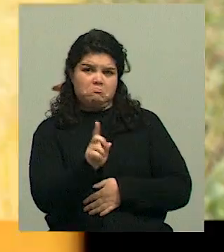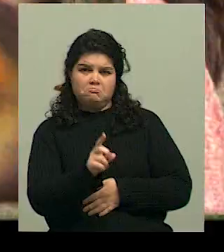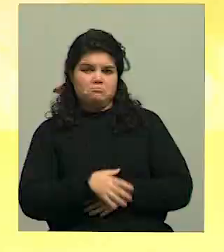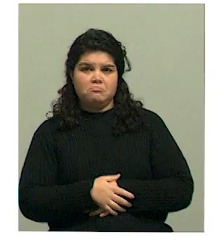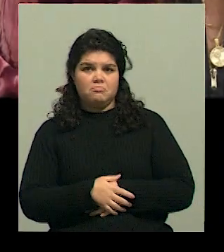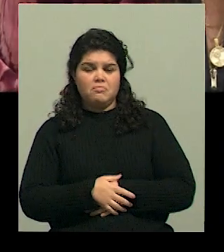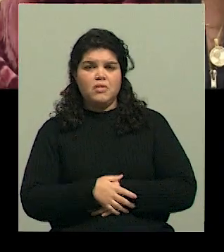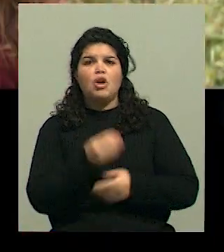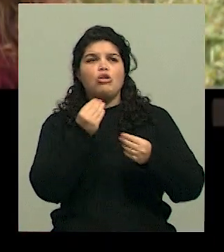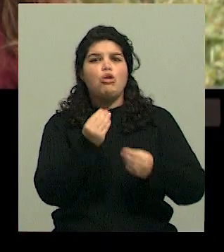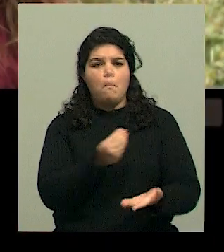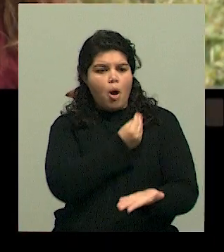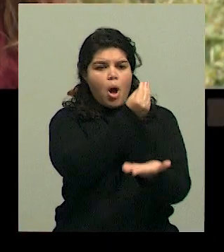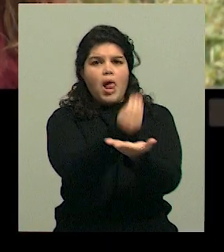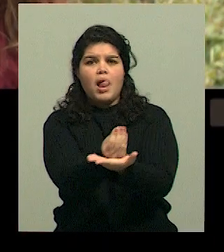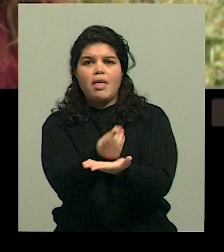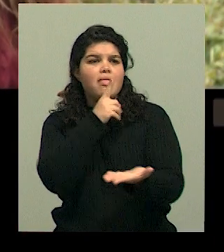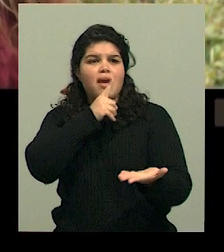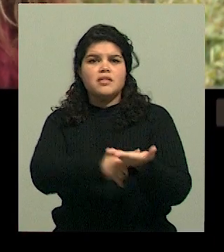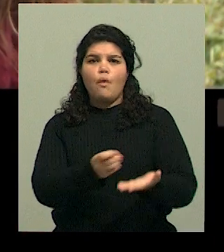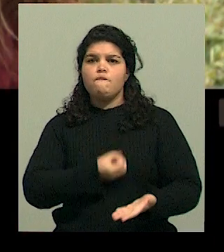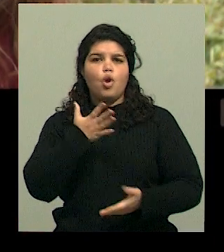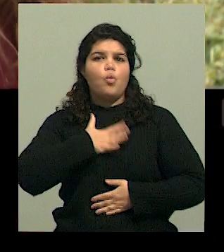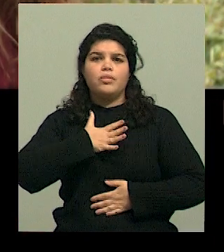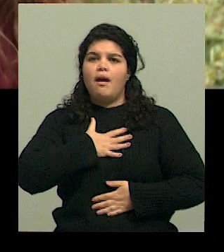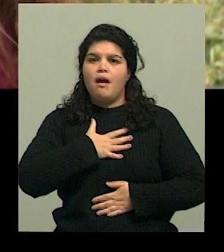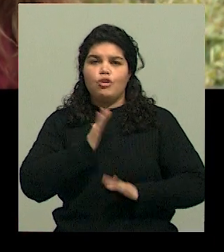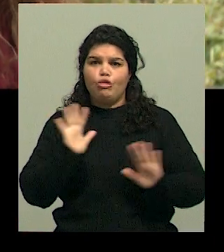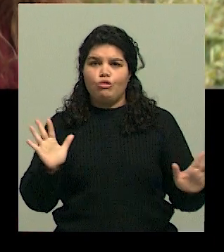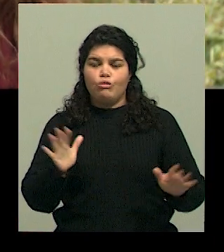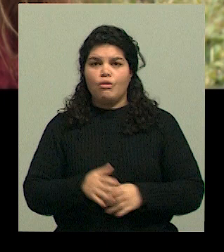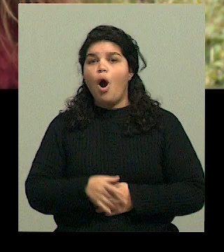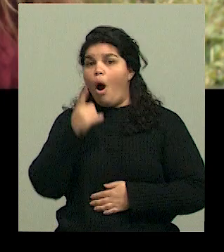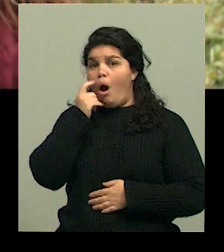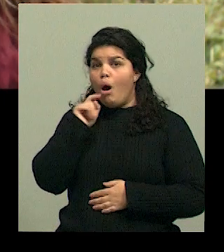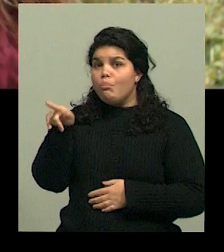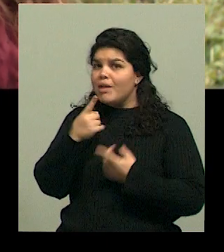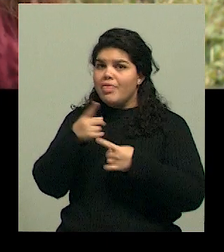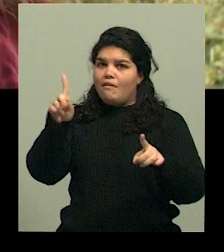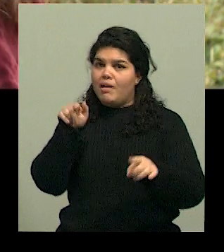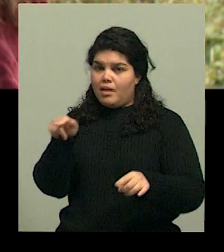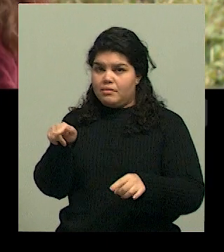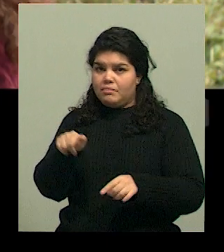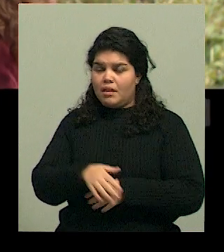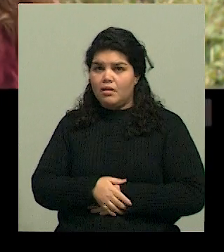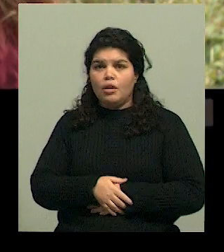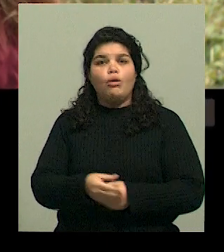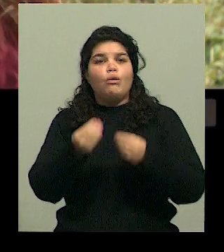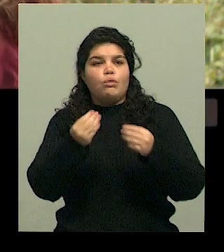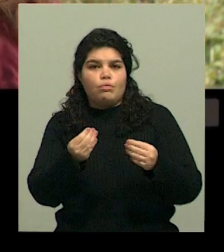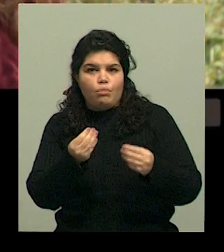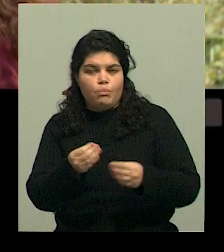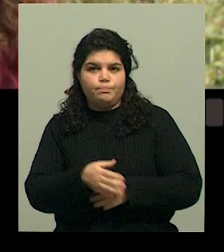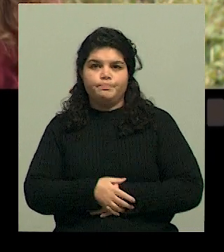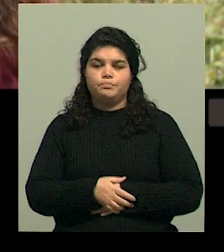caso, la hace voluntariamente. Ajá. No es el caso del hombre. Los hombres, hay Eran hombres empujados. que